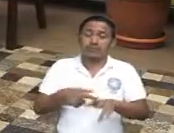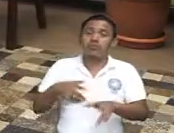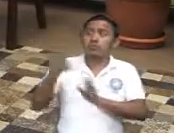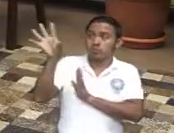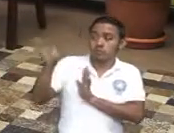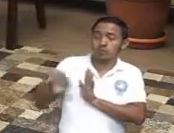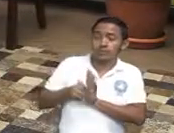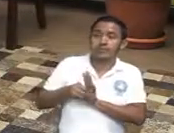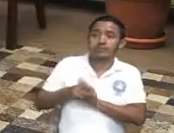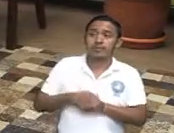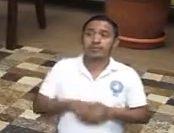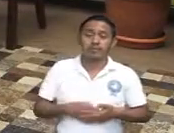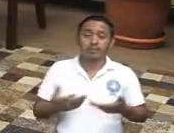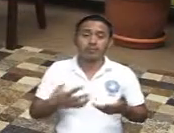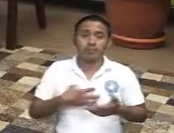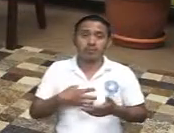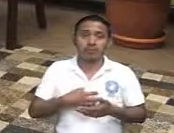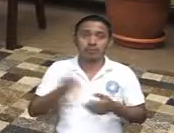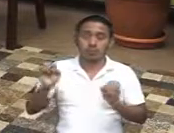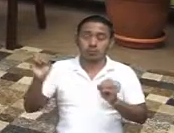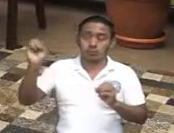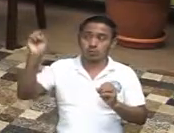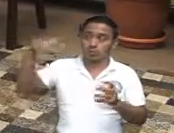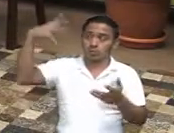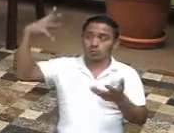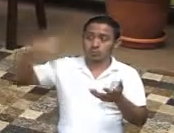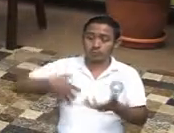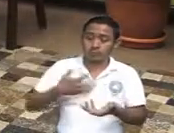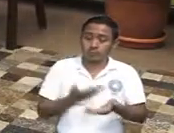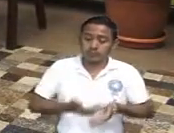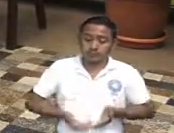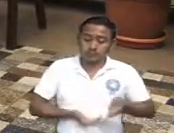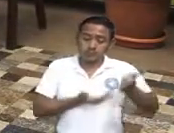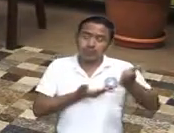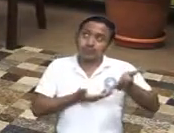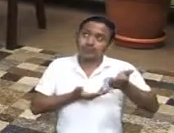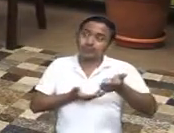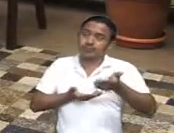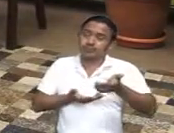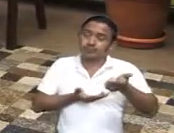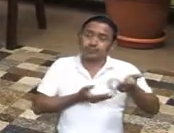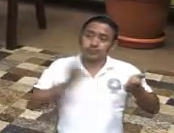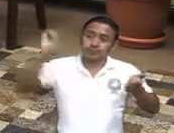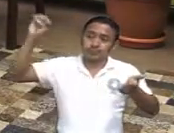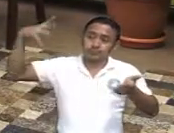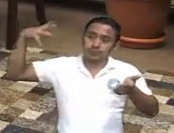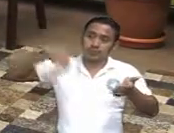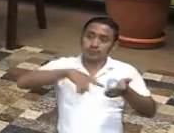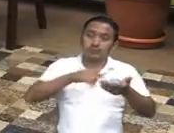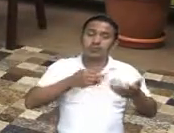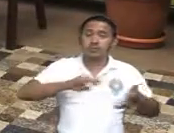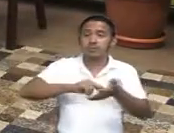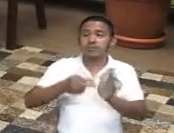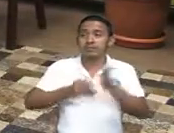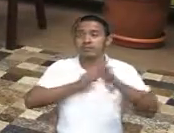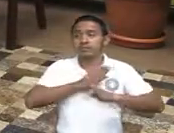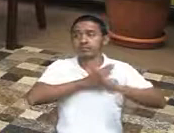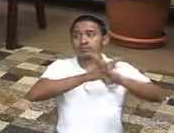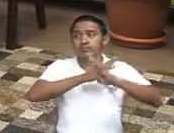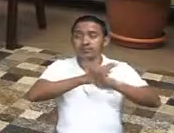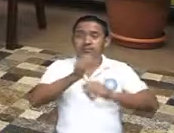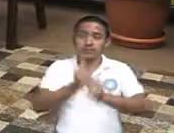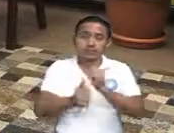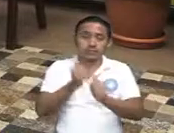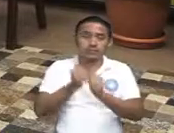que los niños topes tomen el sol cuando son recién nacidos aquí está una de las recomendaciones para abordar los problemas de audición